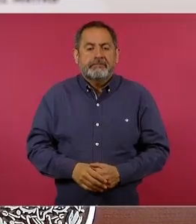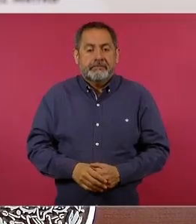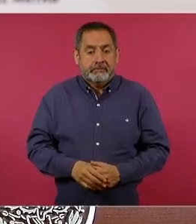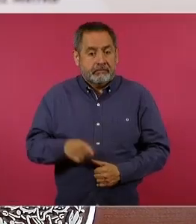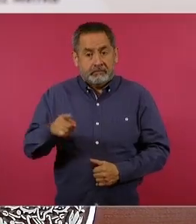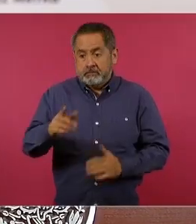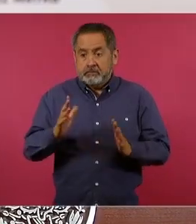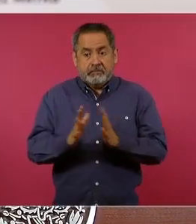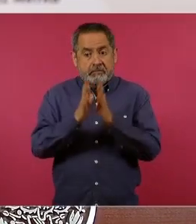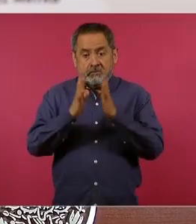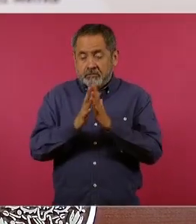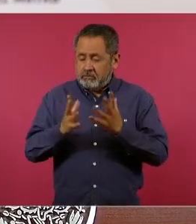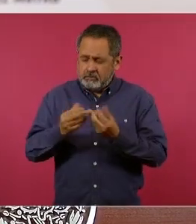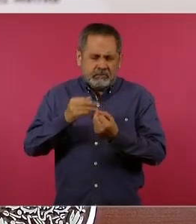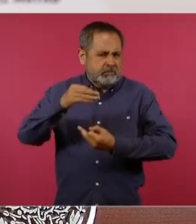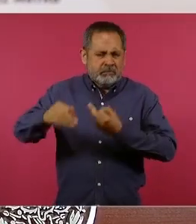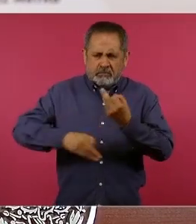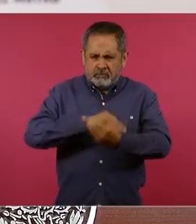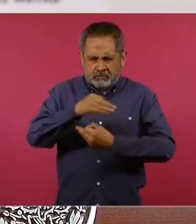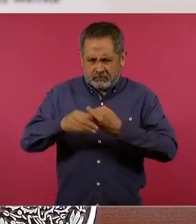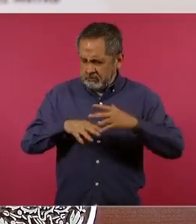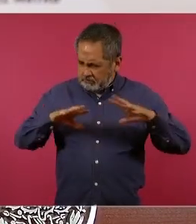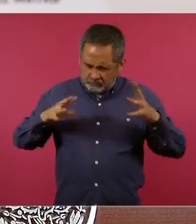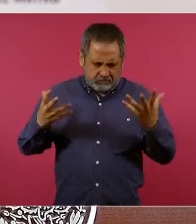por su participación, a todos.